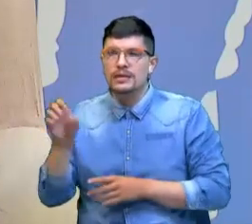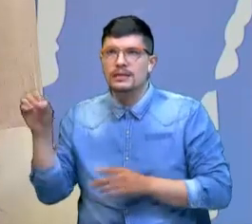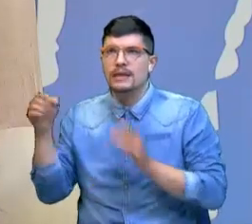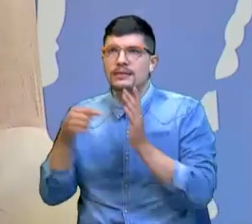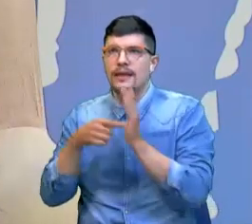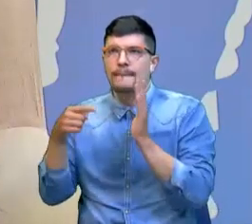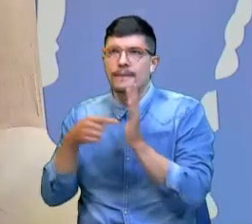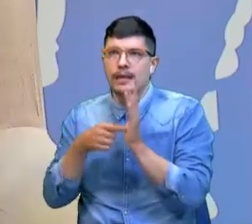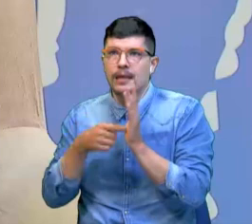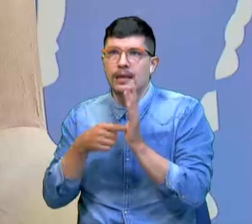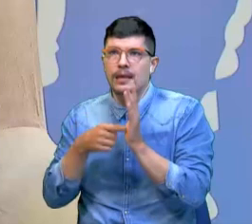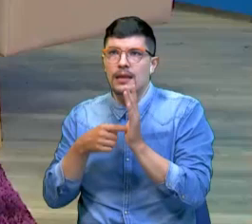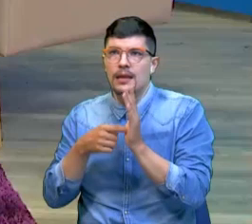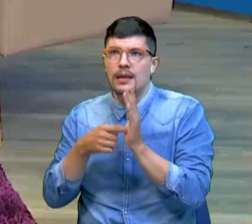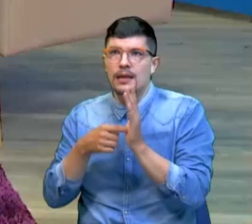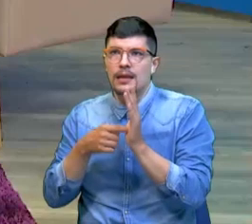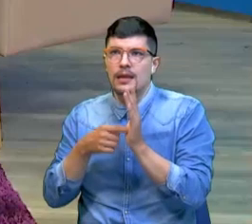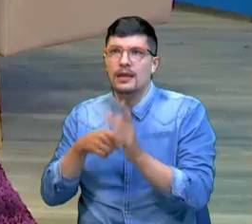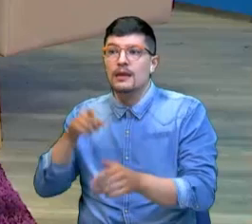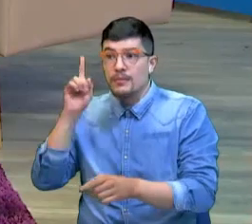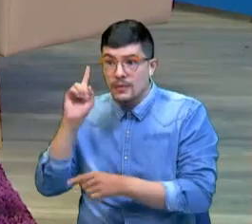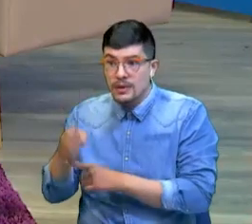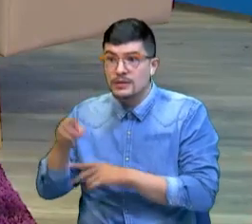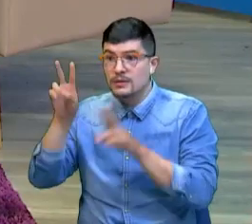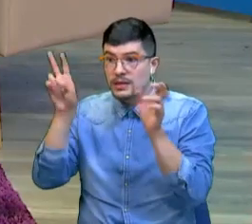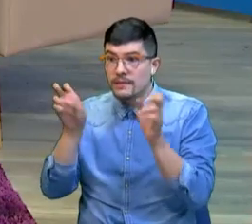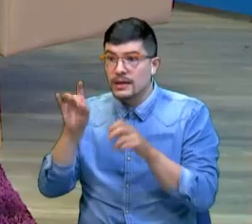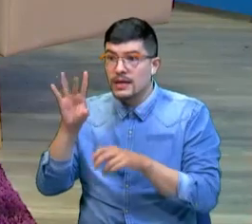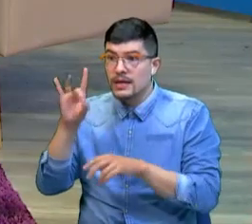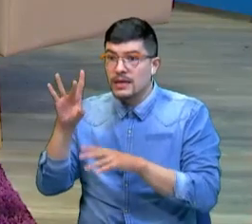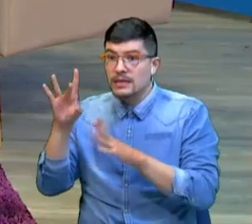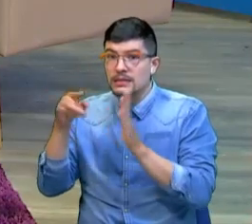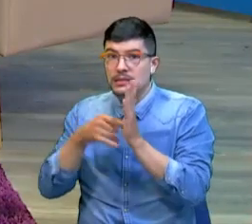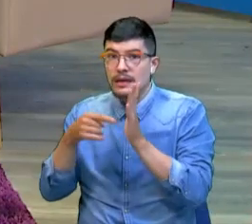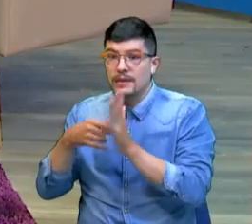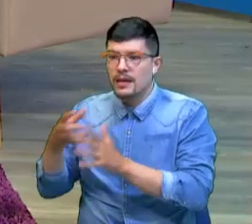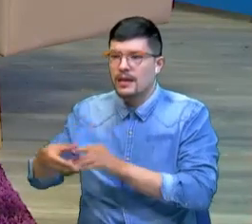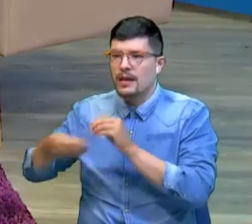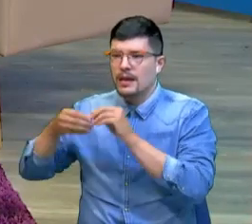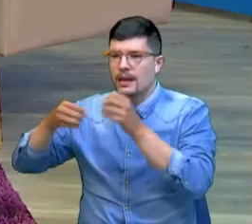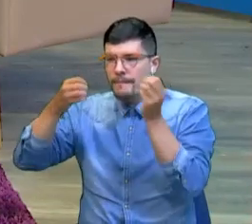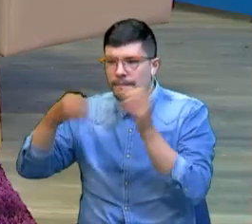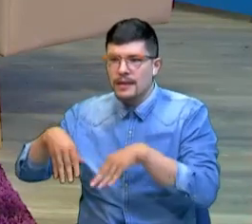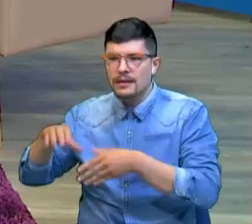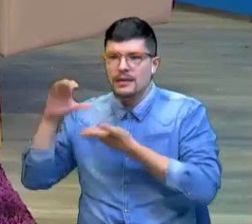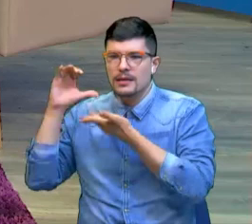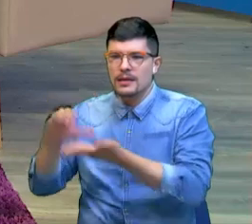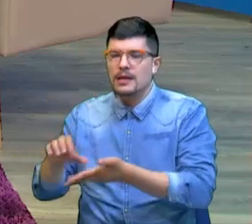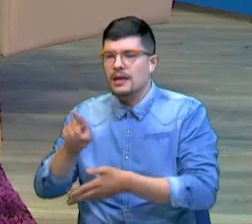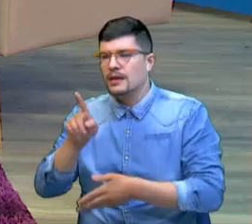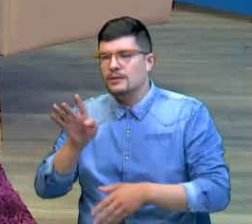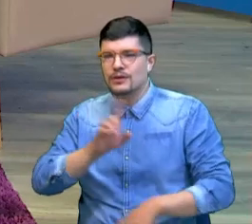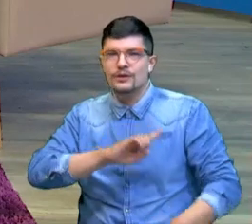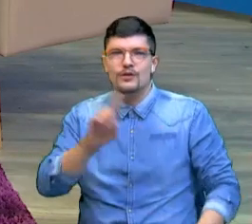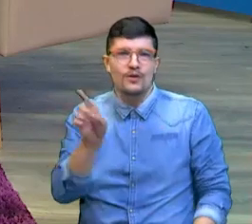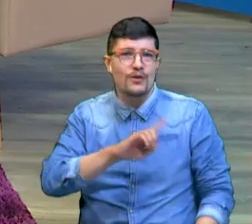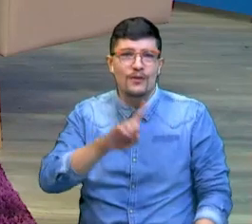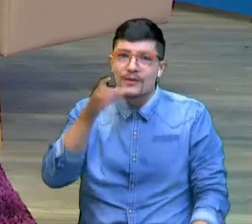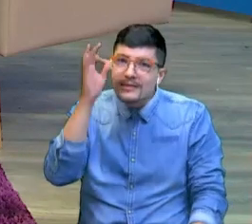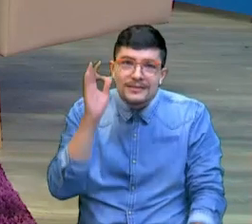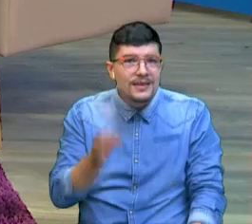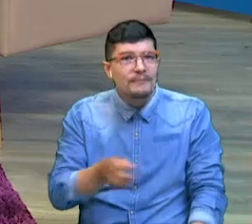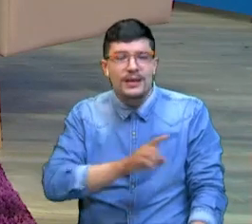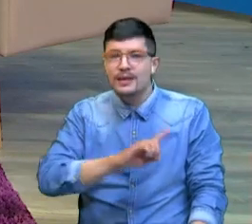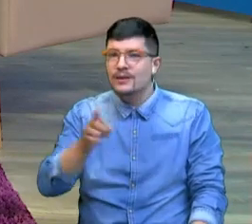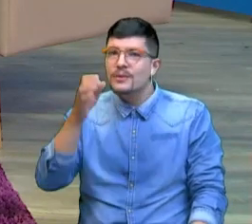1,560,000. Y por eso le quitaron la mesada. Y por esos 15,000 pierden la mesada 14. Entonces, no siempre hay lugar